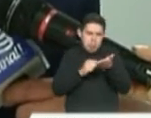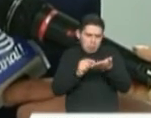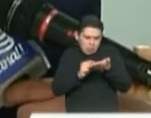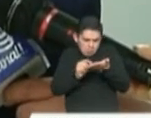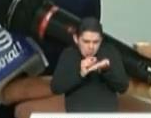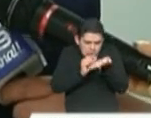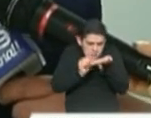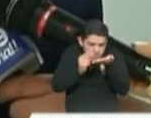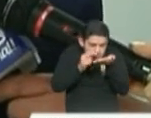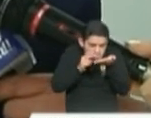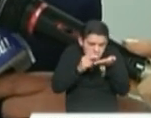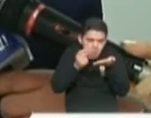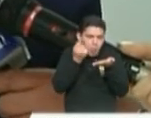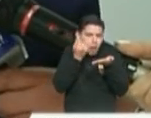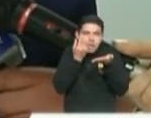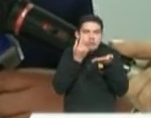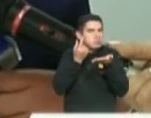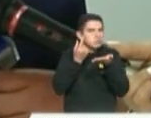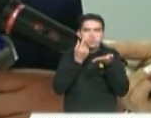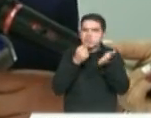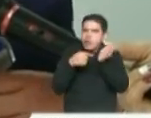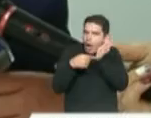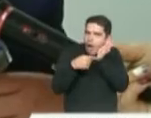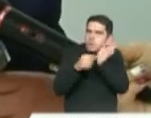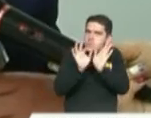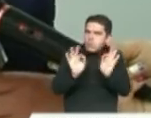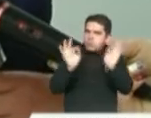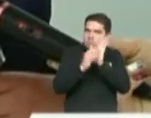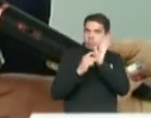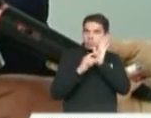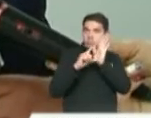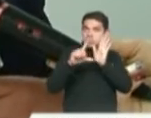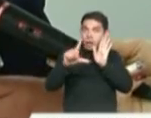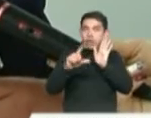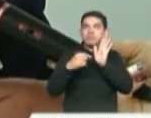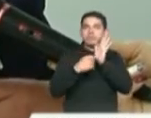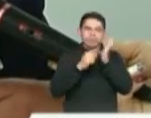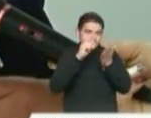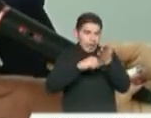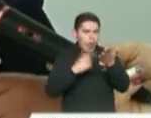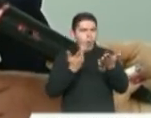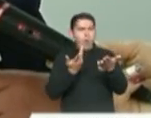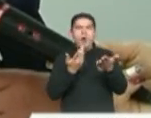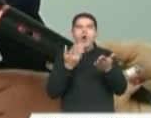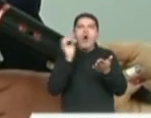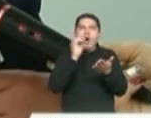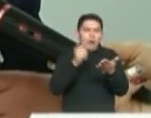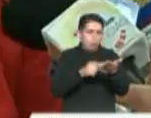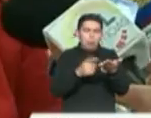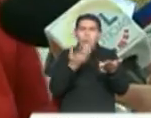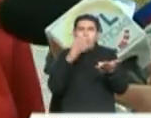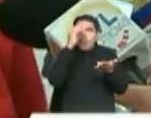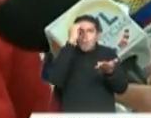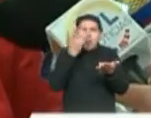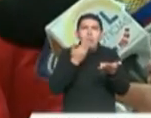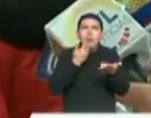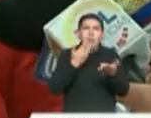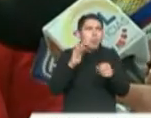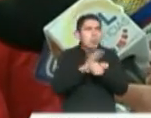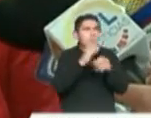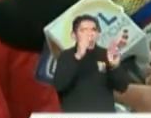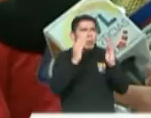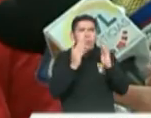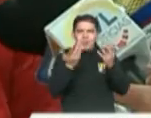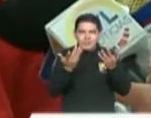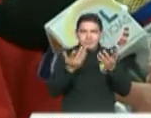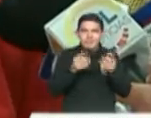pequeñitas está la esencia misma del contrato y cuando ella afirmaron se dieron cuenta que no tenían cobertura y por su parte la